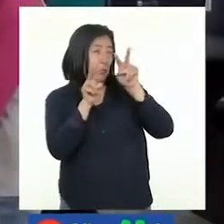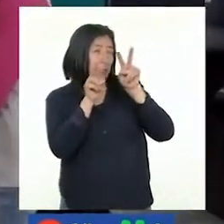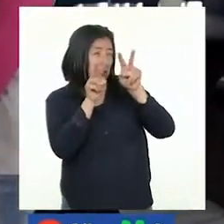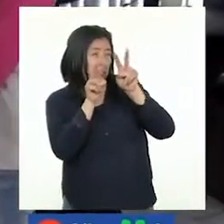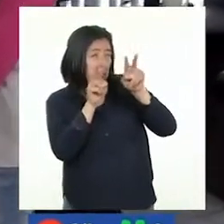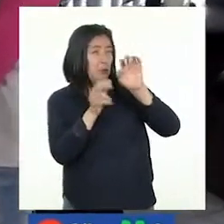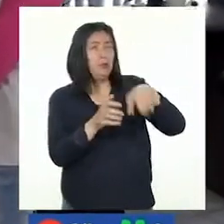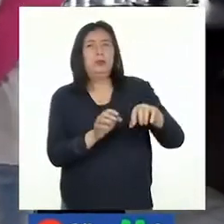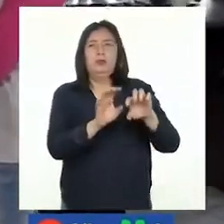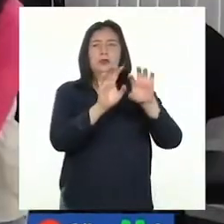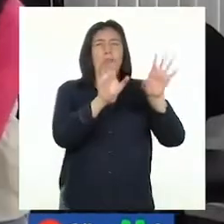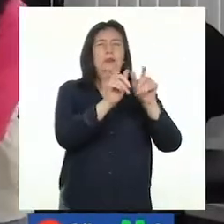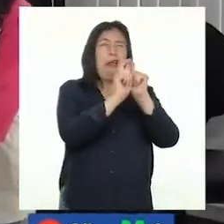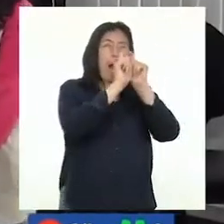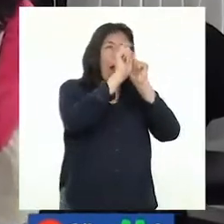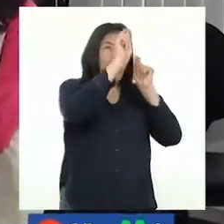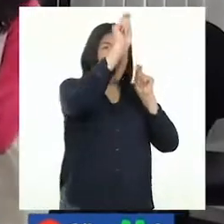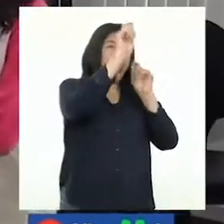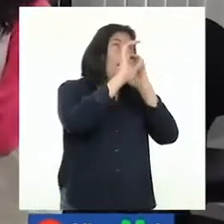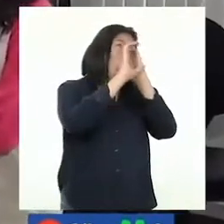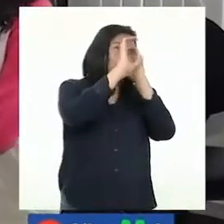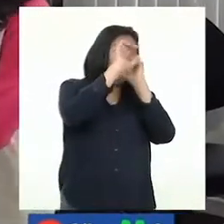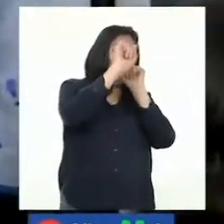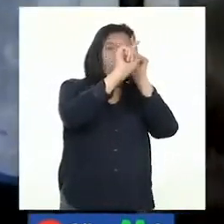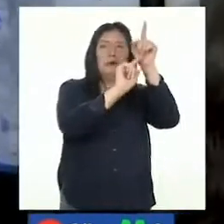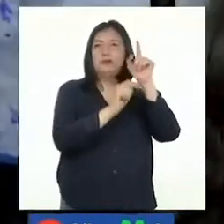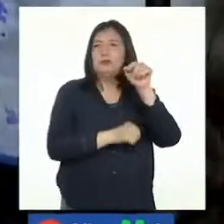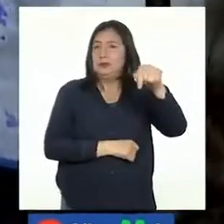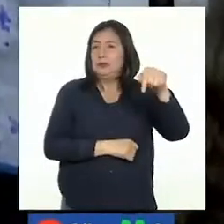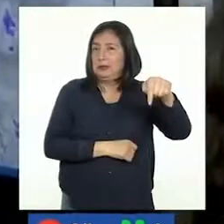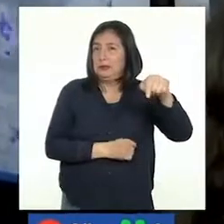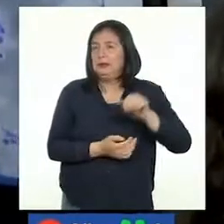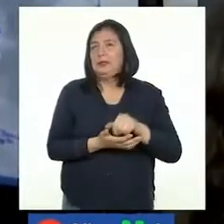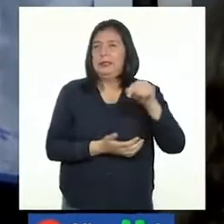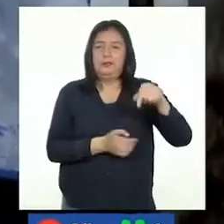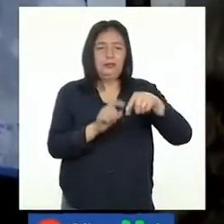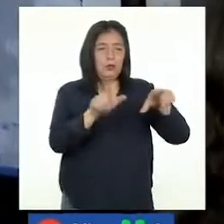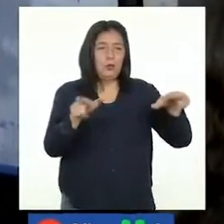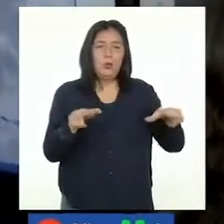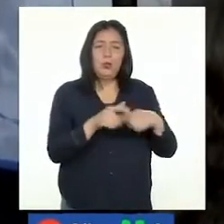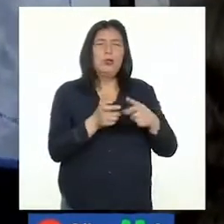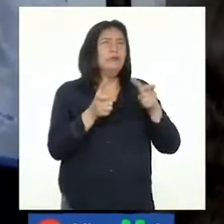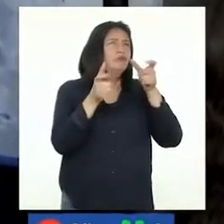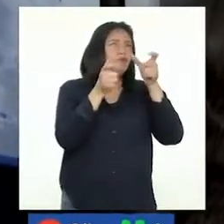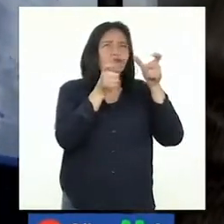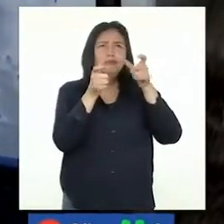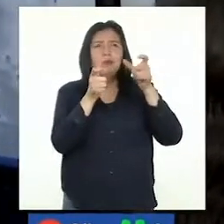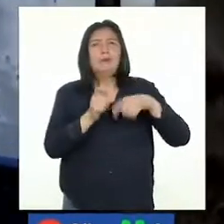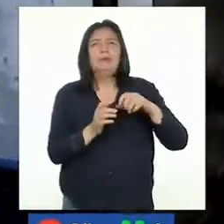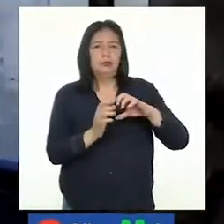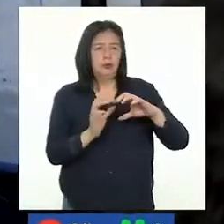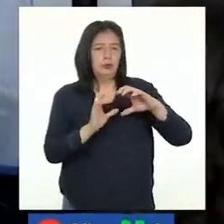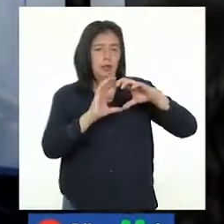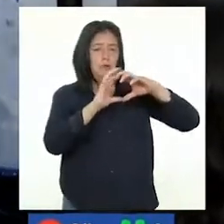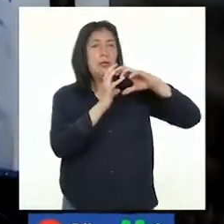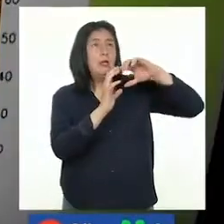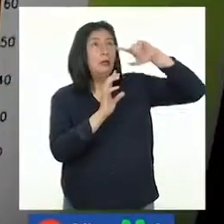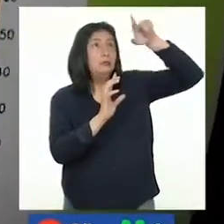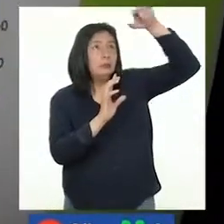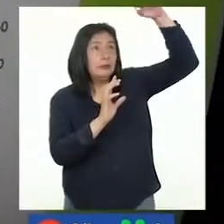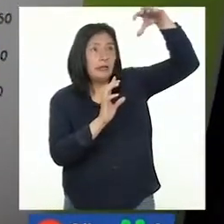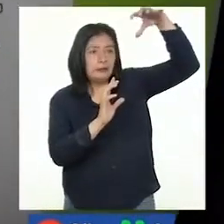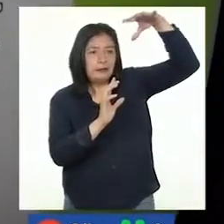y remota viene de lejos, ¿no? Entonces, este es el área en donde monitoreamos los satélites alrededor de la